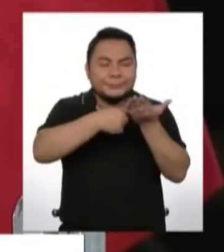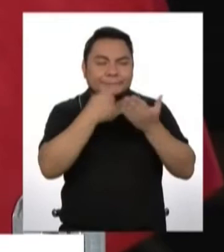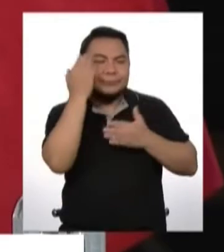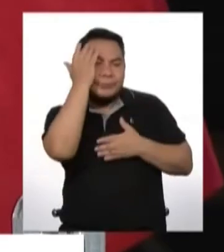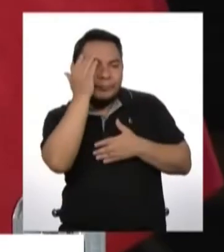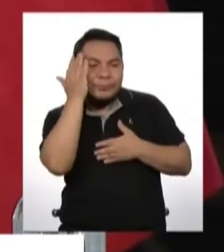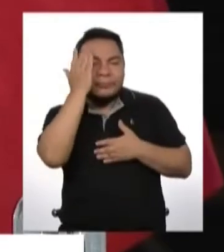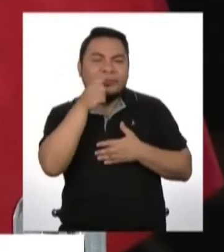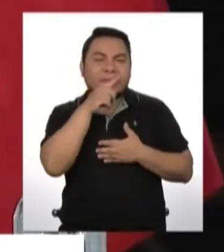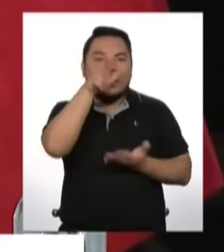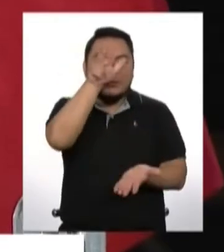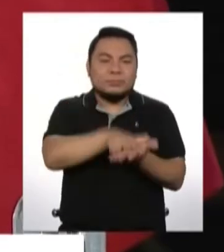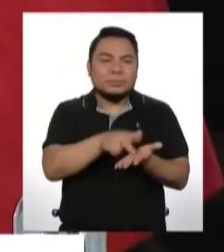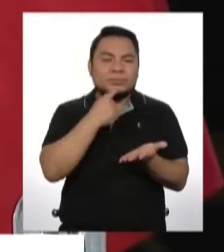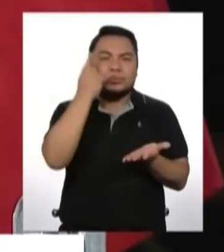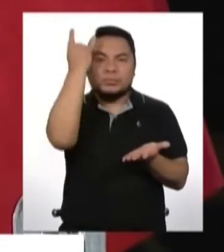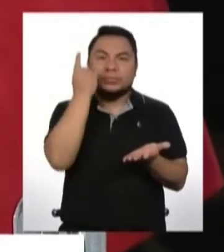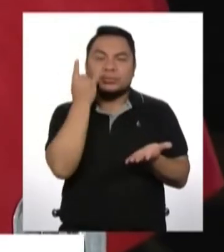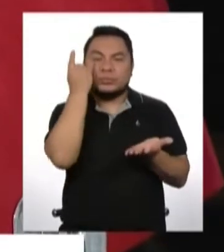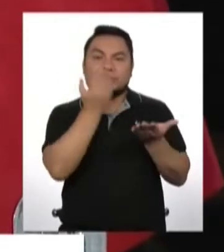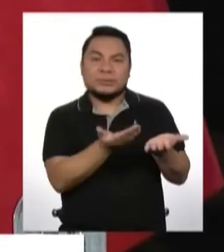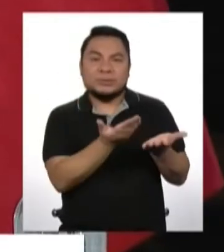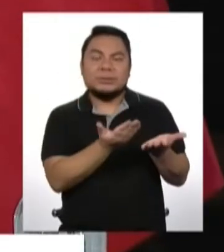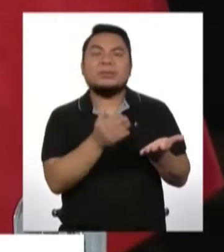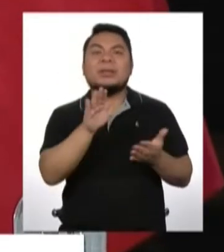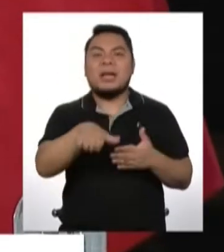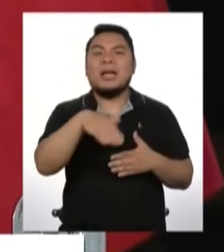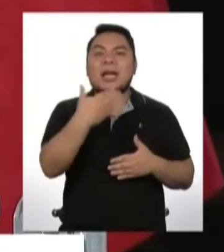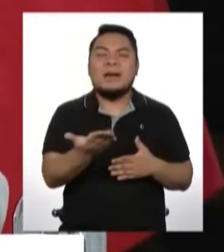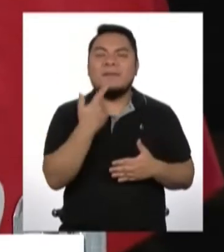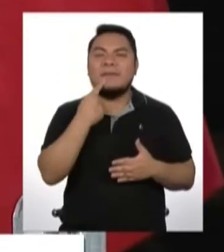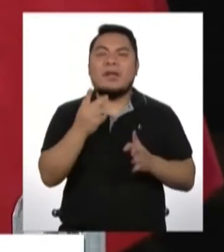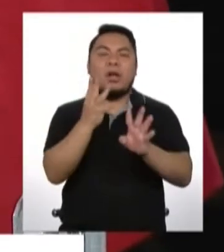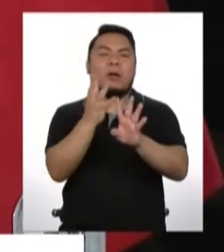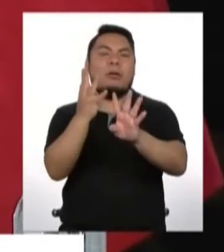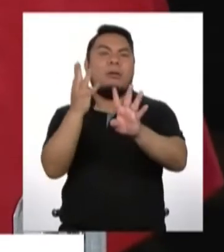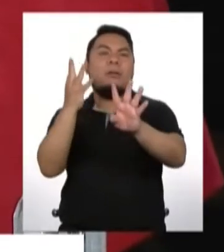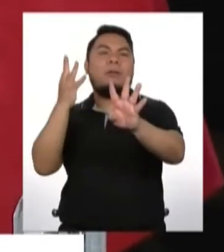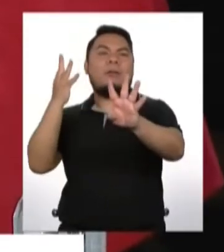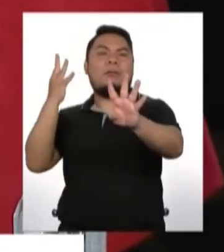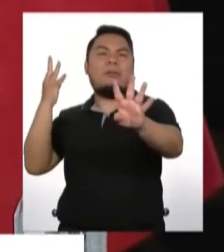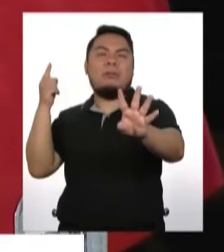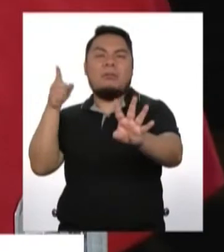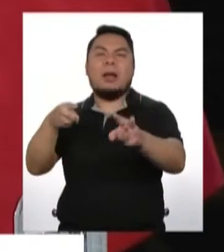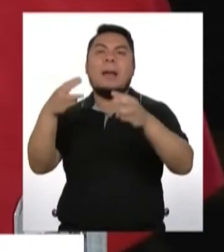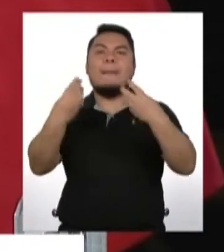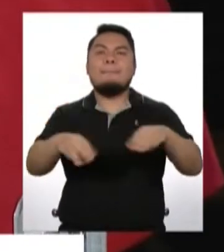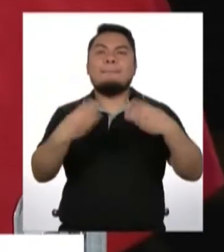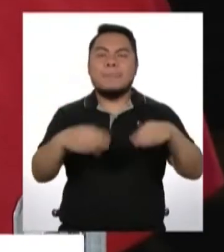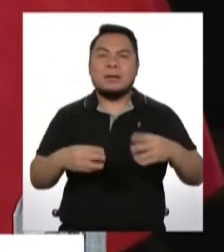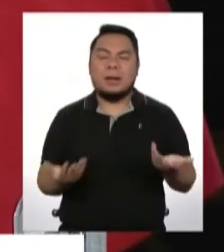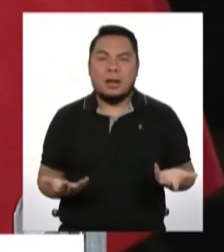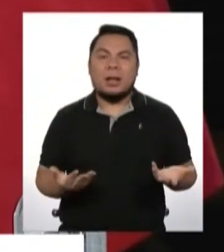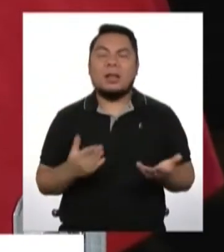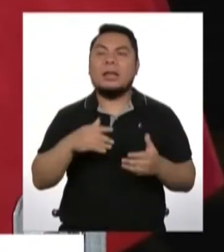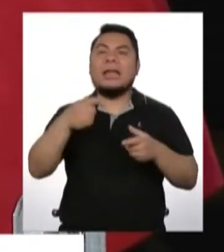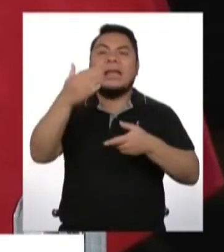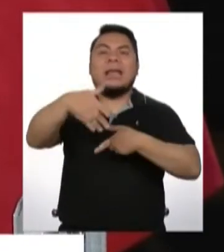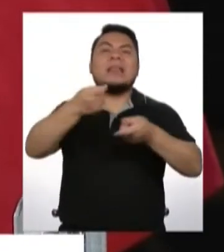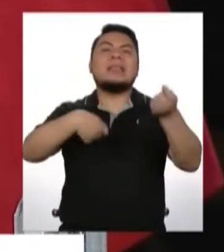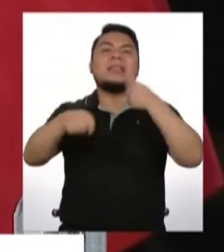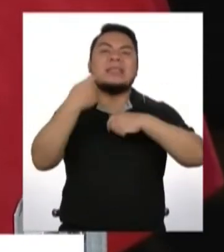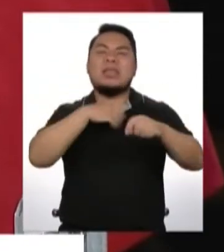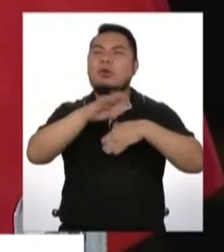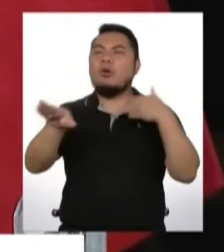y aprobando el estado de emergencia, habían colas inmensas en los mercados, supermercados, en las tiendas,